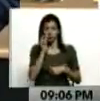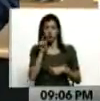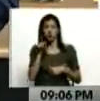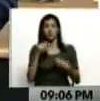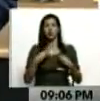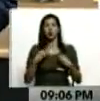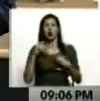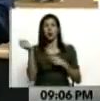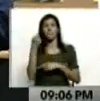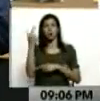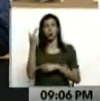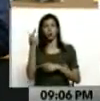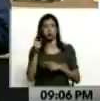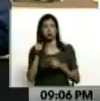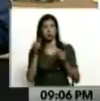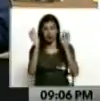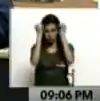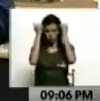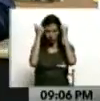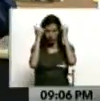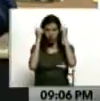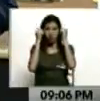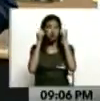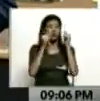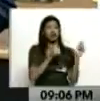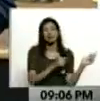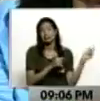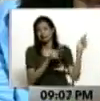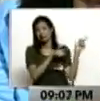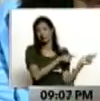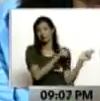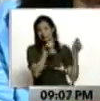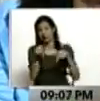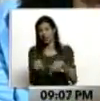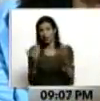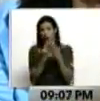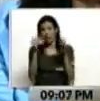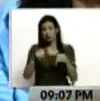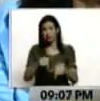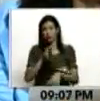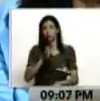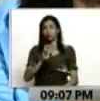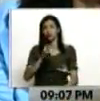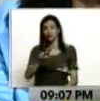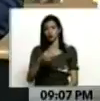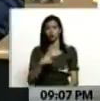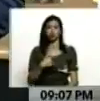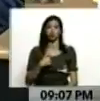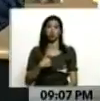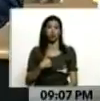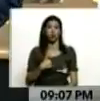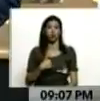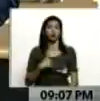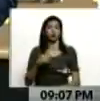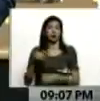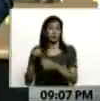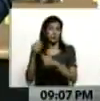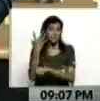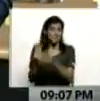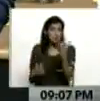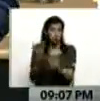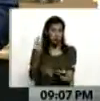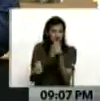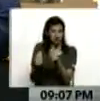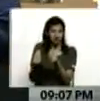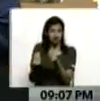fíjate Cristóbal es de apure Y tuvo que venirse de apure a la universidad central de Venezuela este que está aquí del furrial geor se tuvo